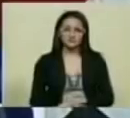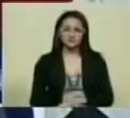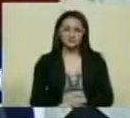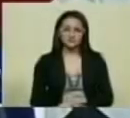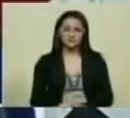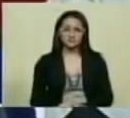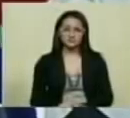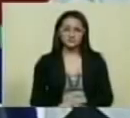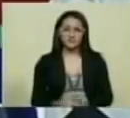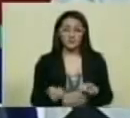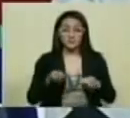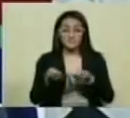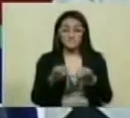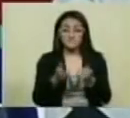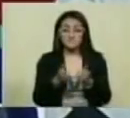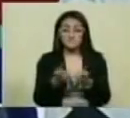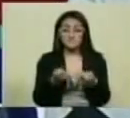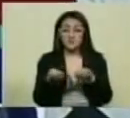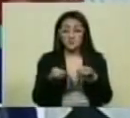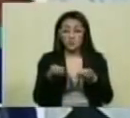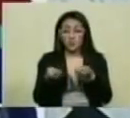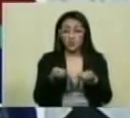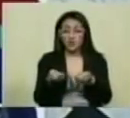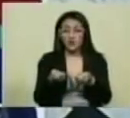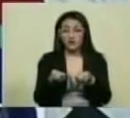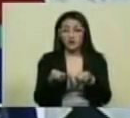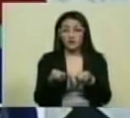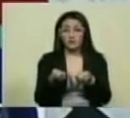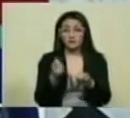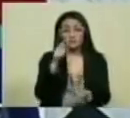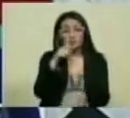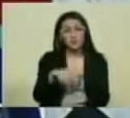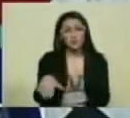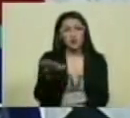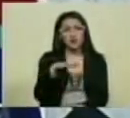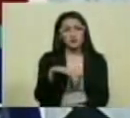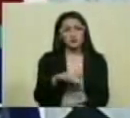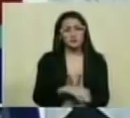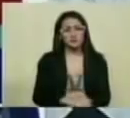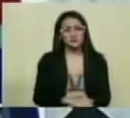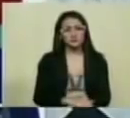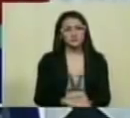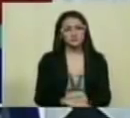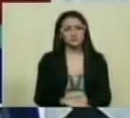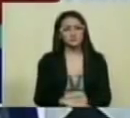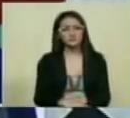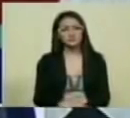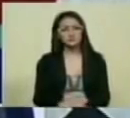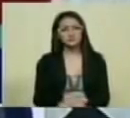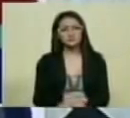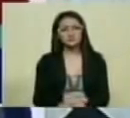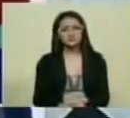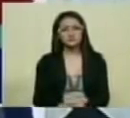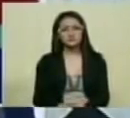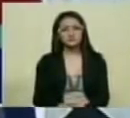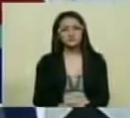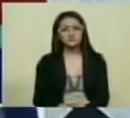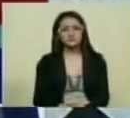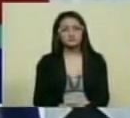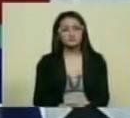manipularon al pueblo para elegir unos delegados que vinieron para acá. Miren, tan mal lo hizo ese